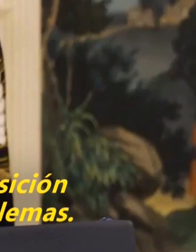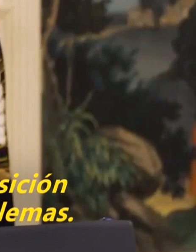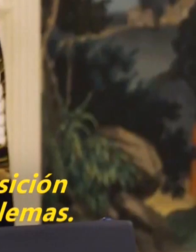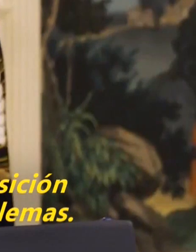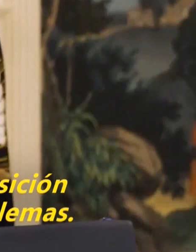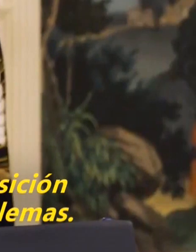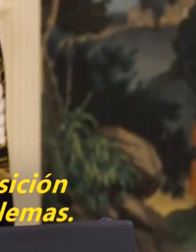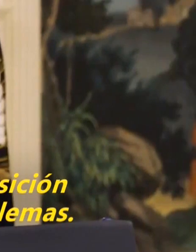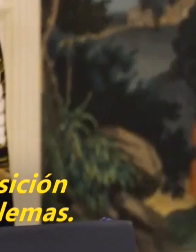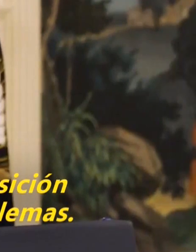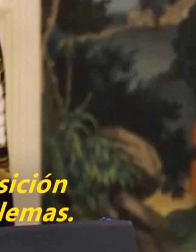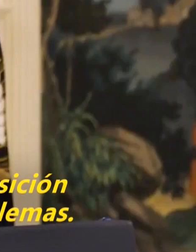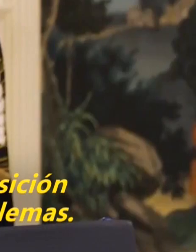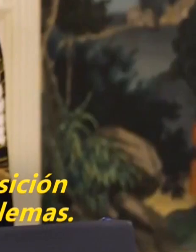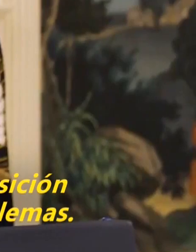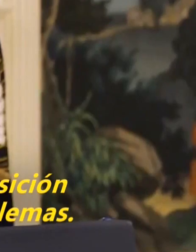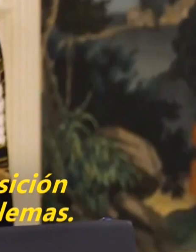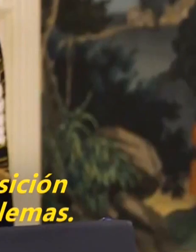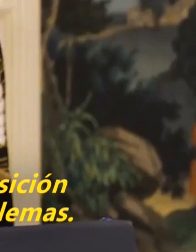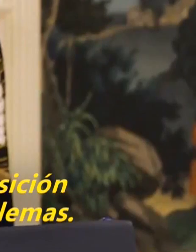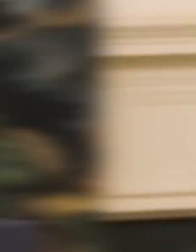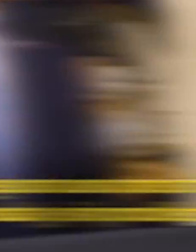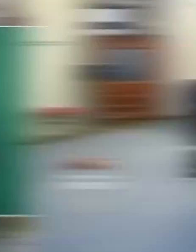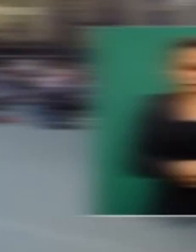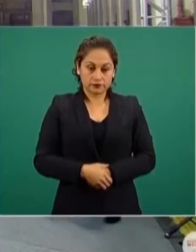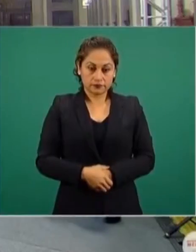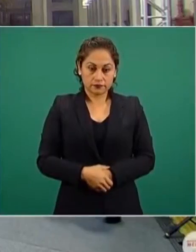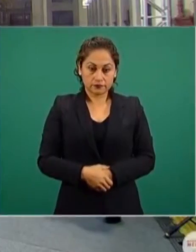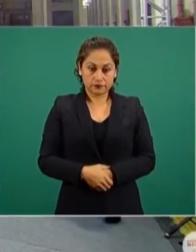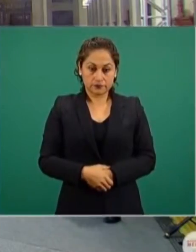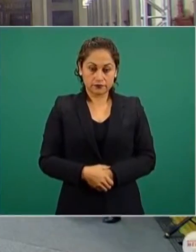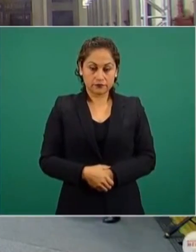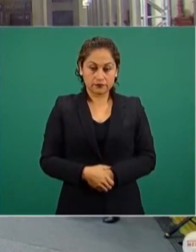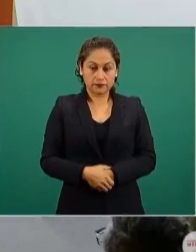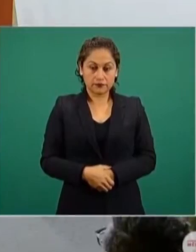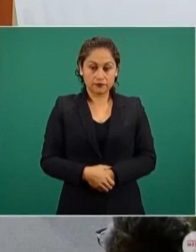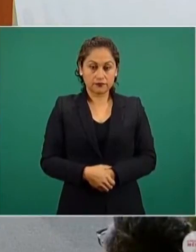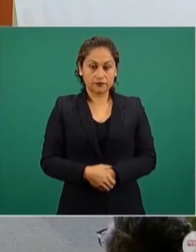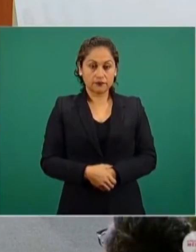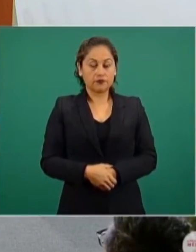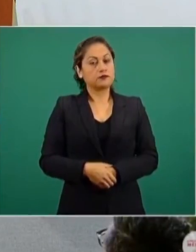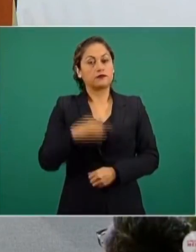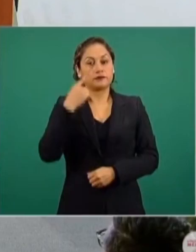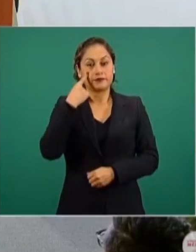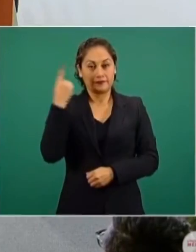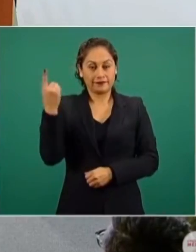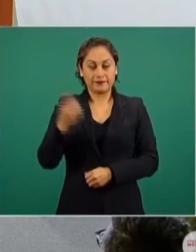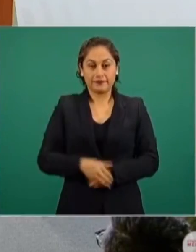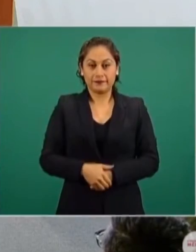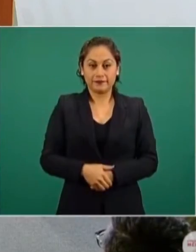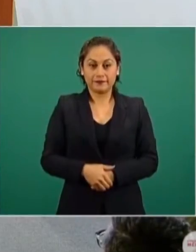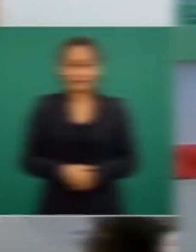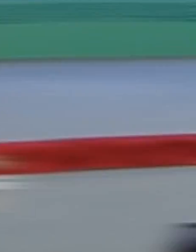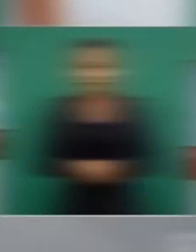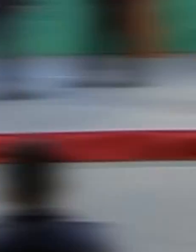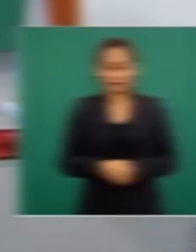a smooth, orderly, and seamless transition of power. Y ya para terminar con la semana, esperamos que los Reyes les hayan traído